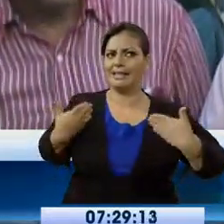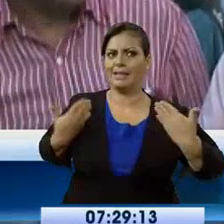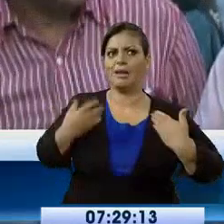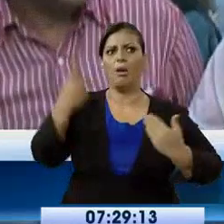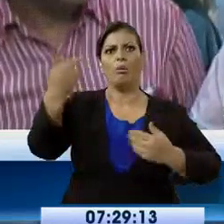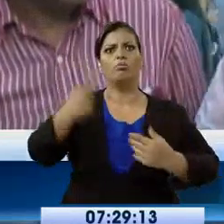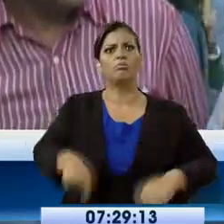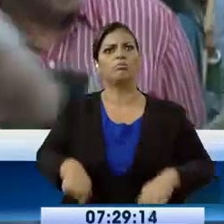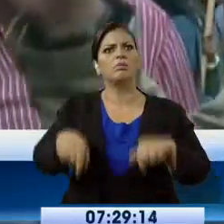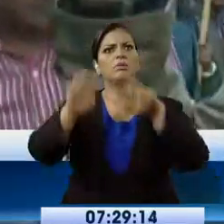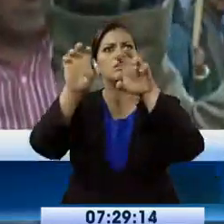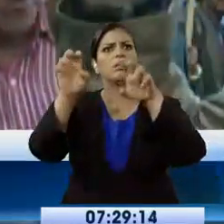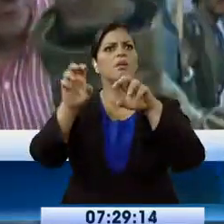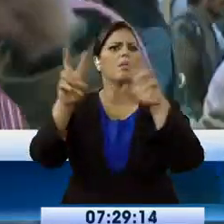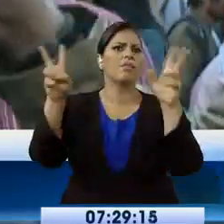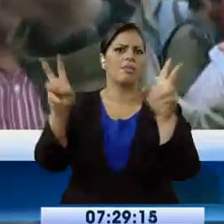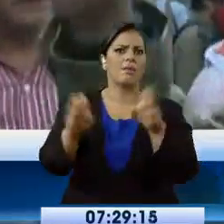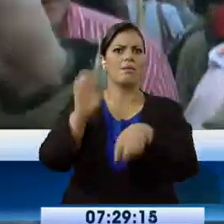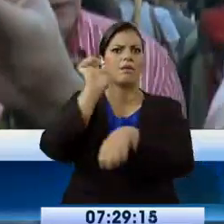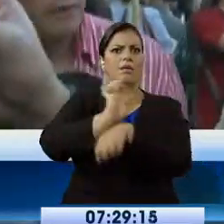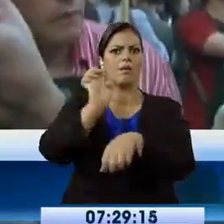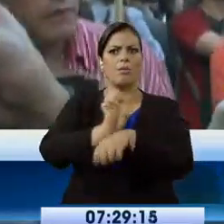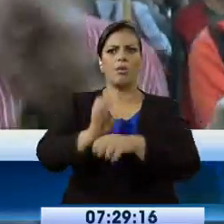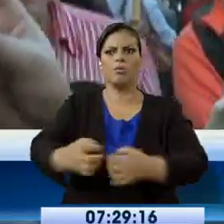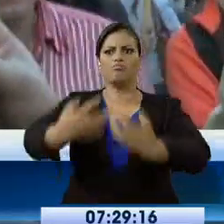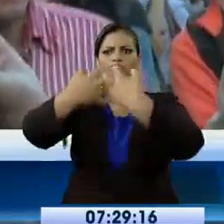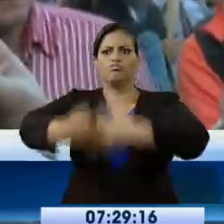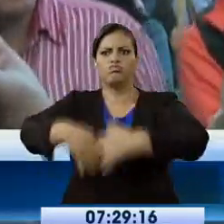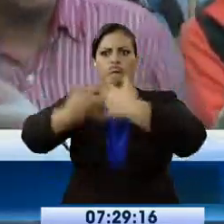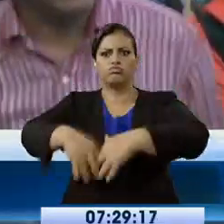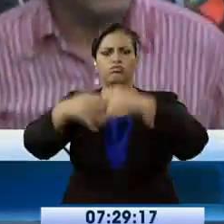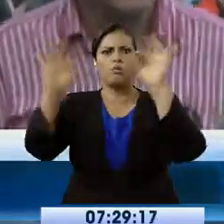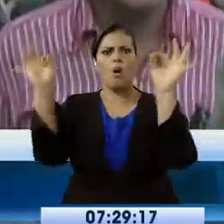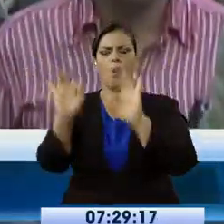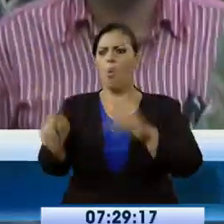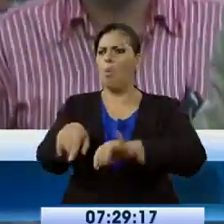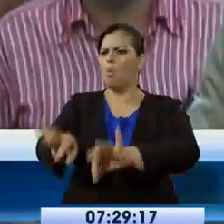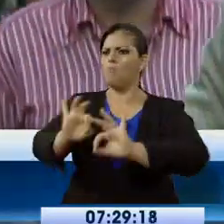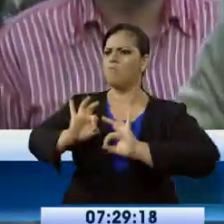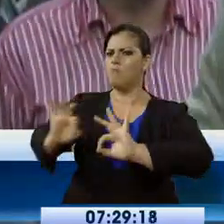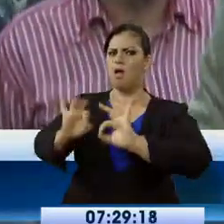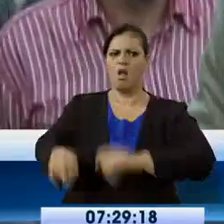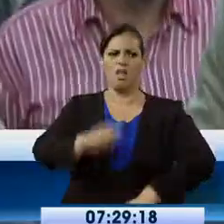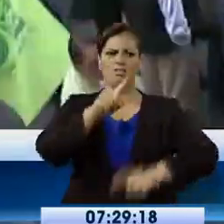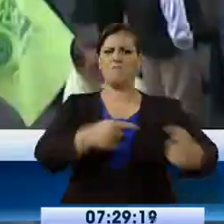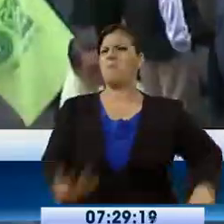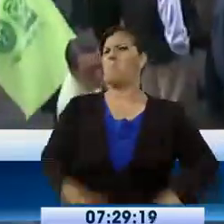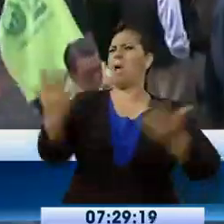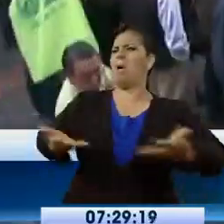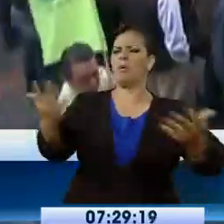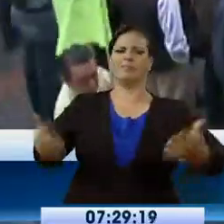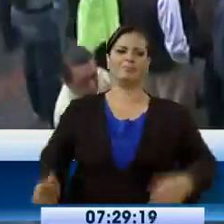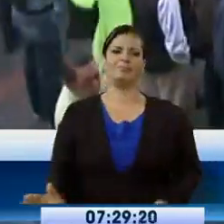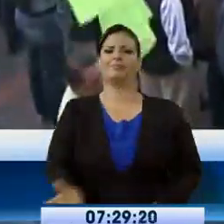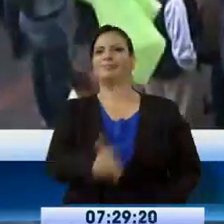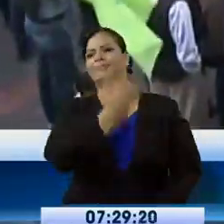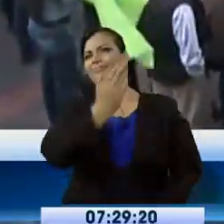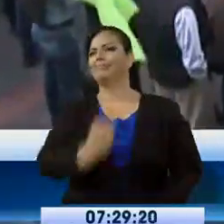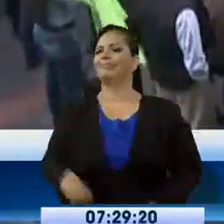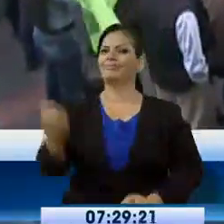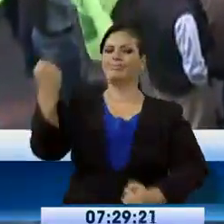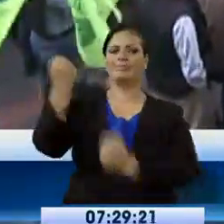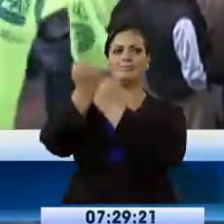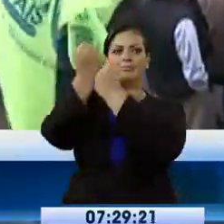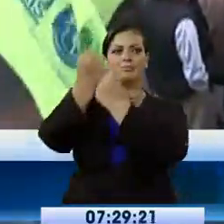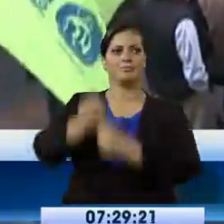país. Mientras los otros gritan y vociferan y hablan, nosotros actuamos con hechos. Con banderas y cánticos alusivos